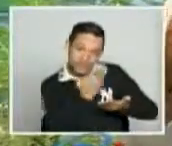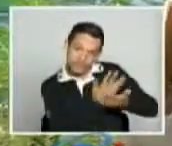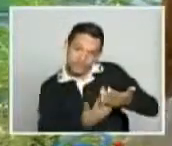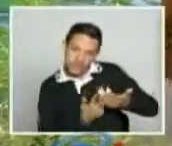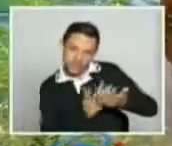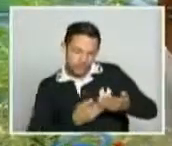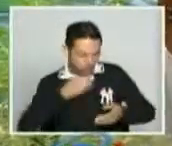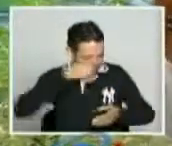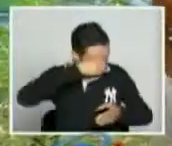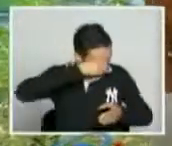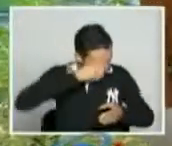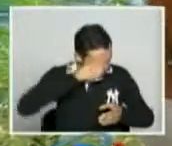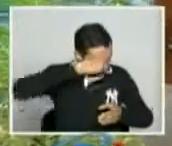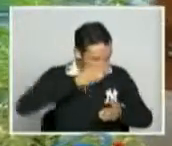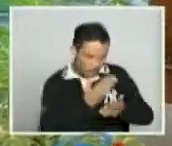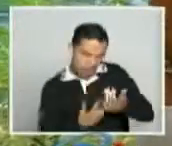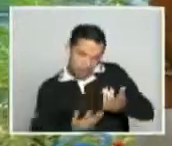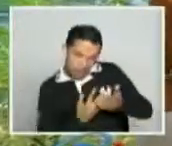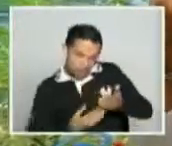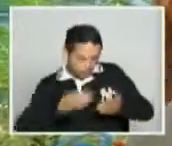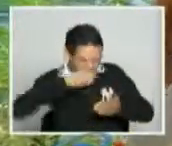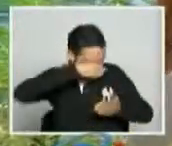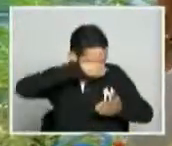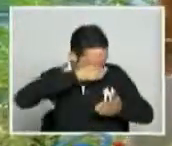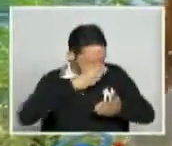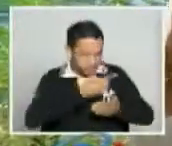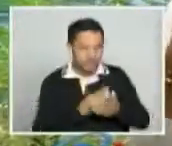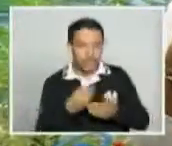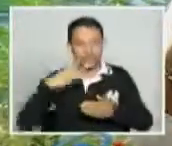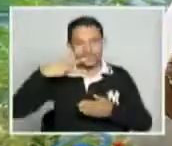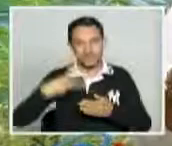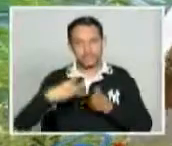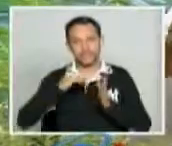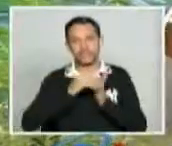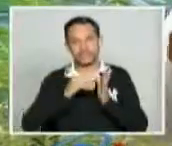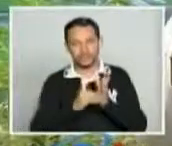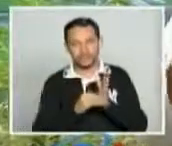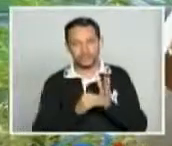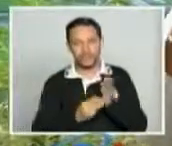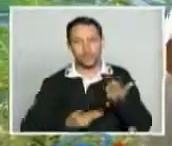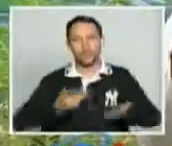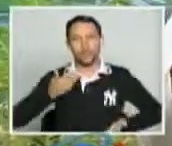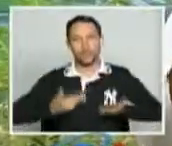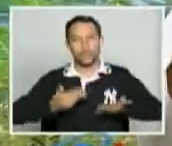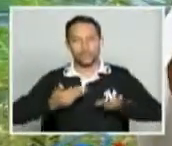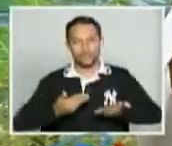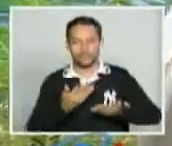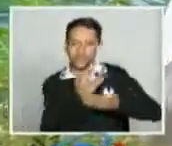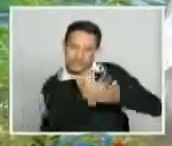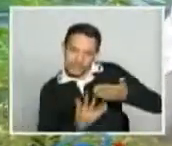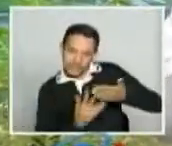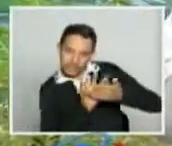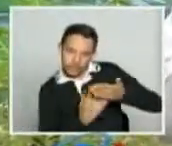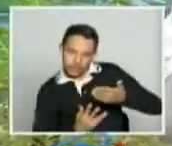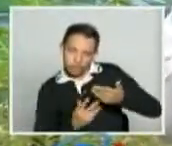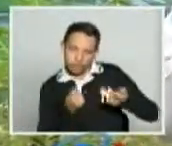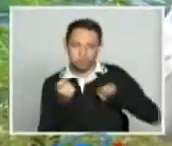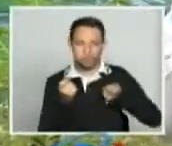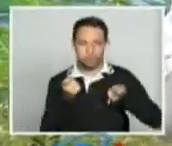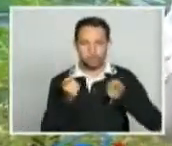y de T4, que son 3 exámenes que se miden en sangre y me dicen cómo funciona